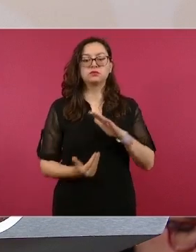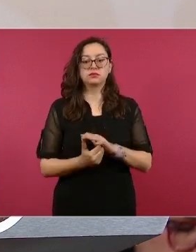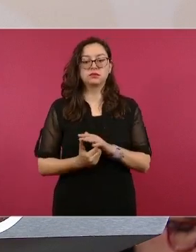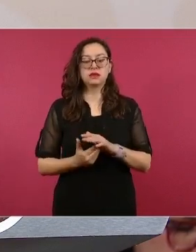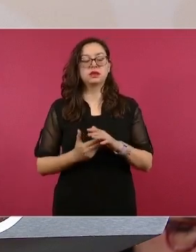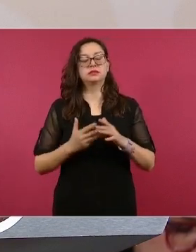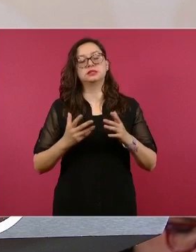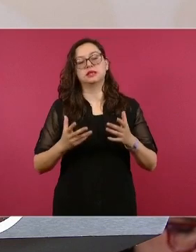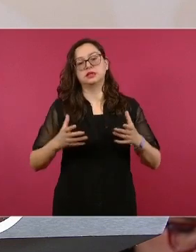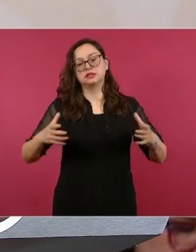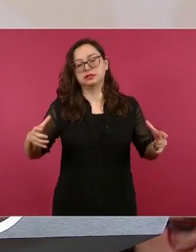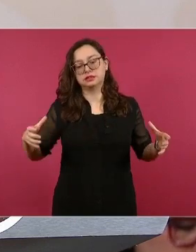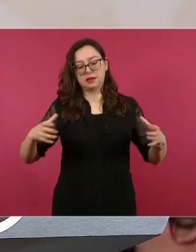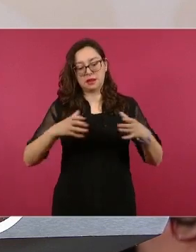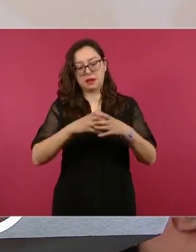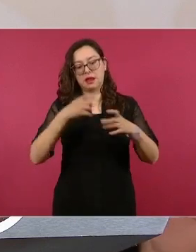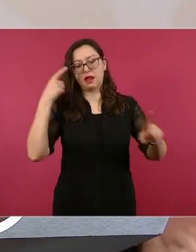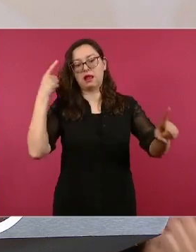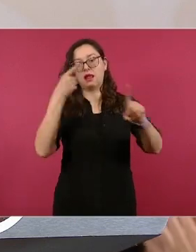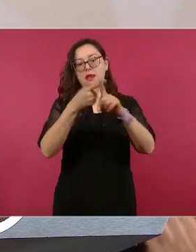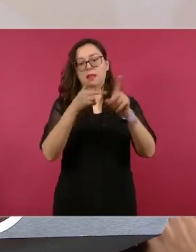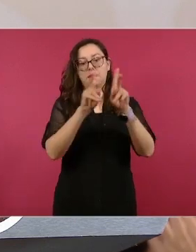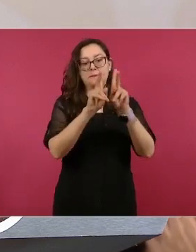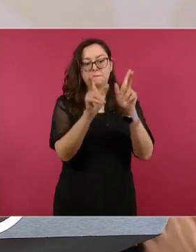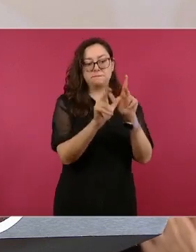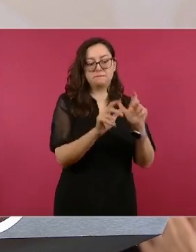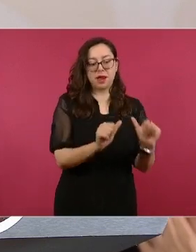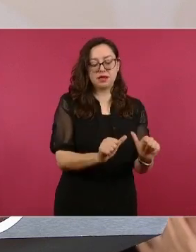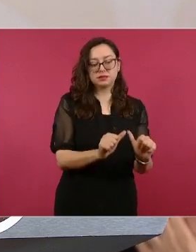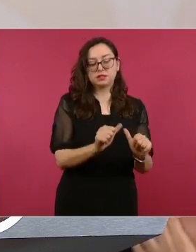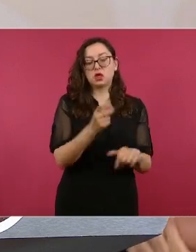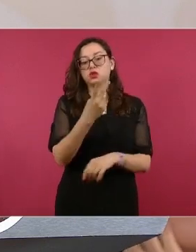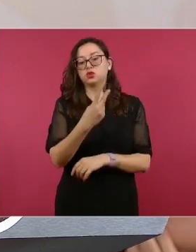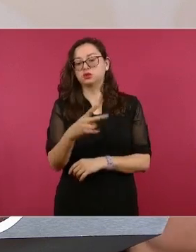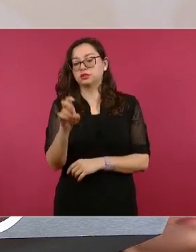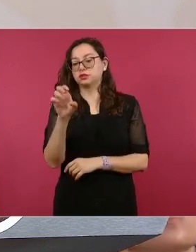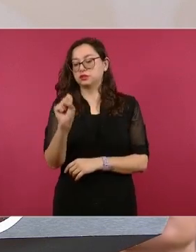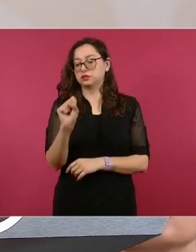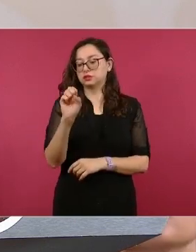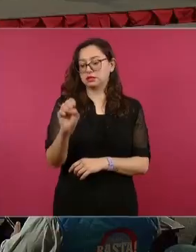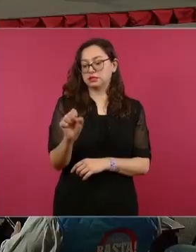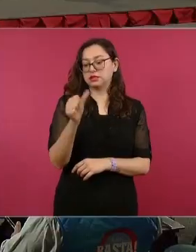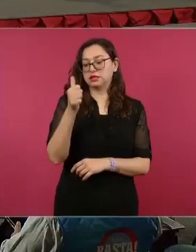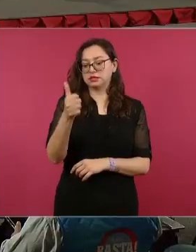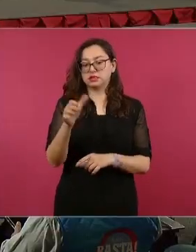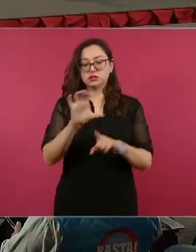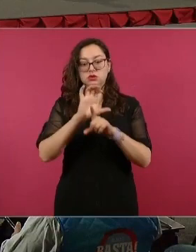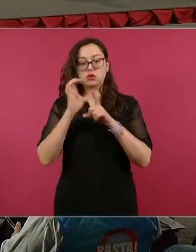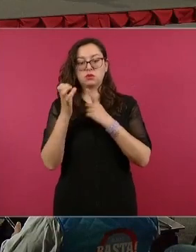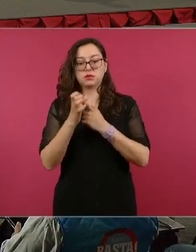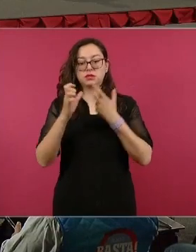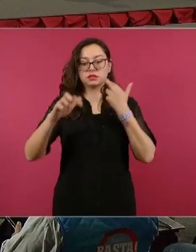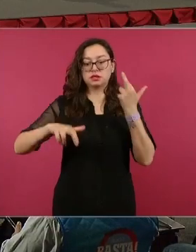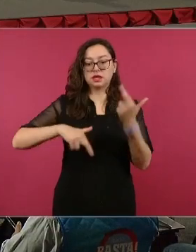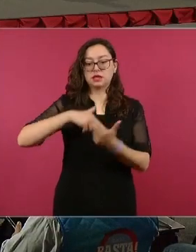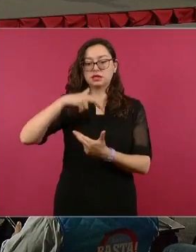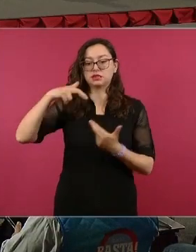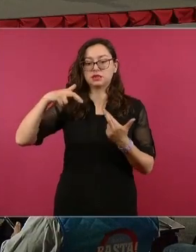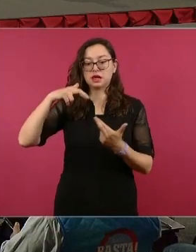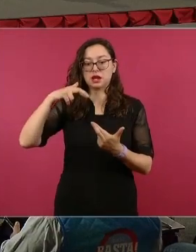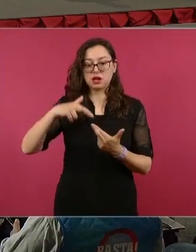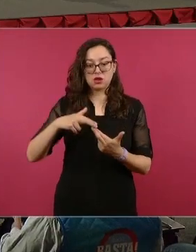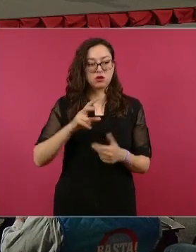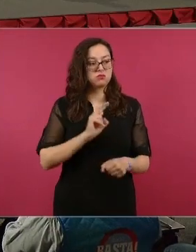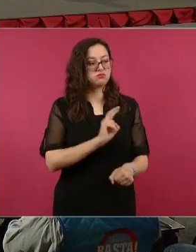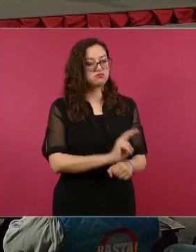paz y seguridad en los estados y las 266 regionales, se da seguimiento puntual a lo